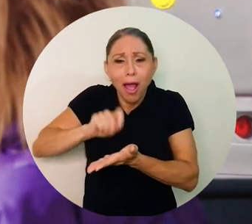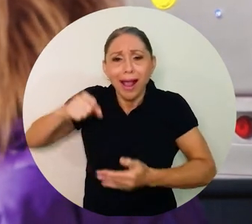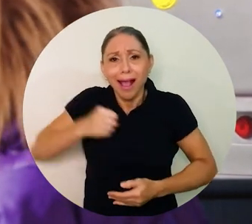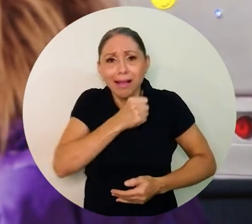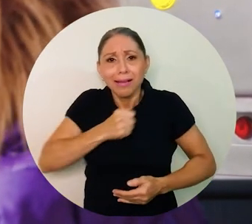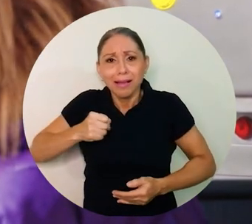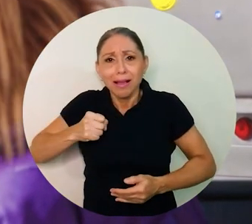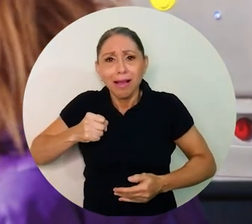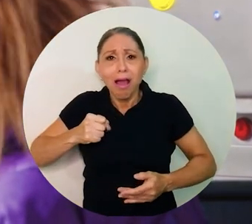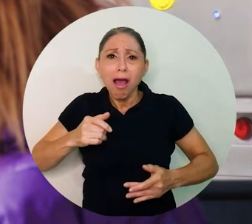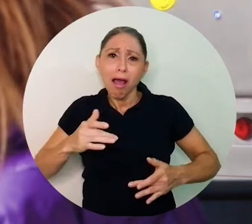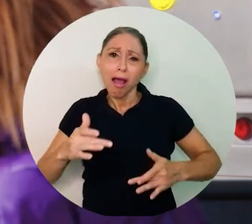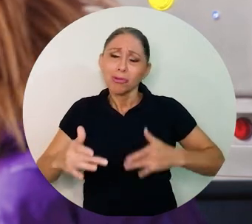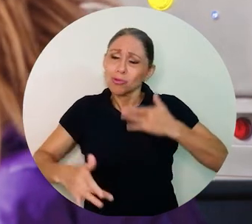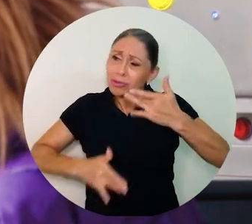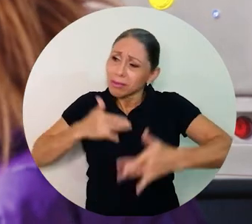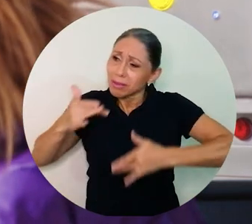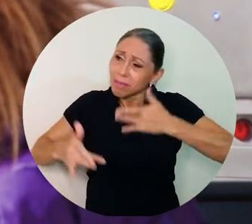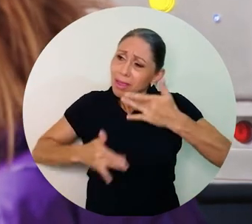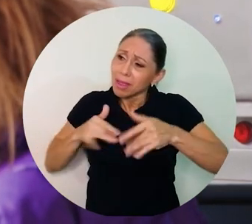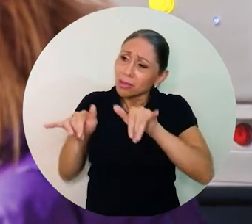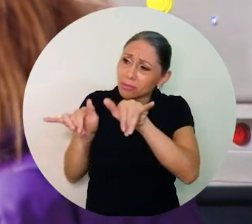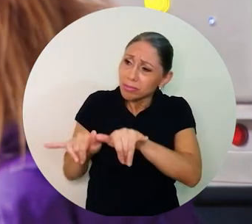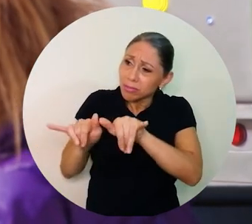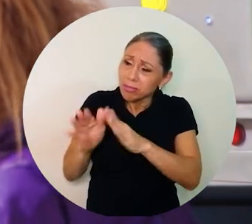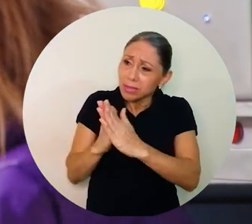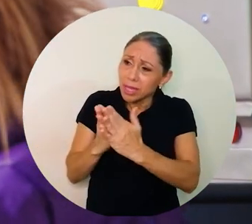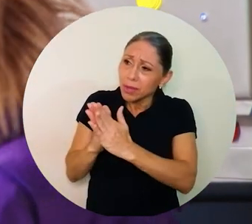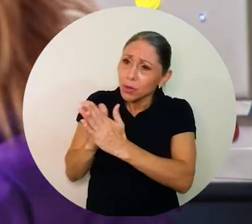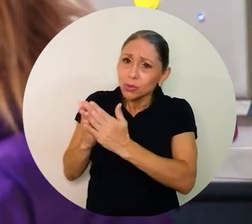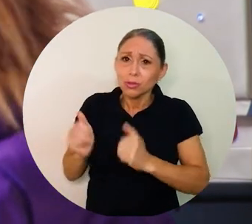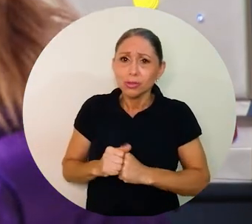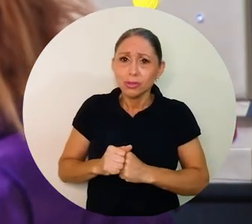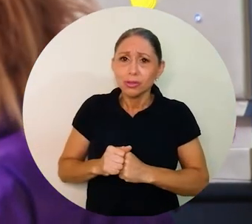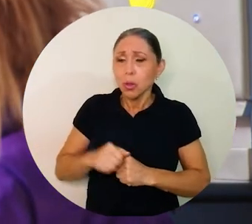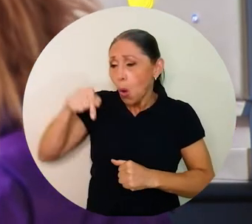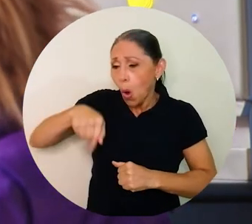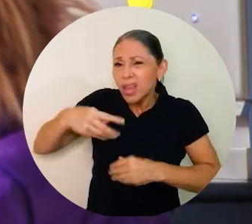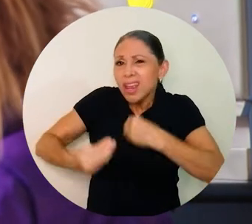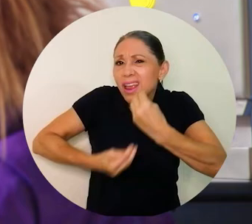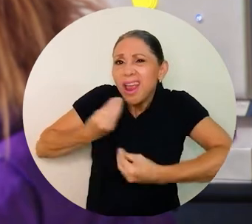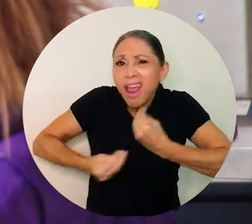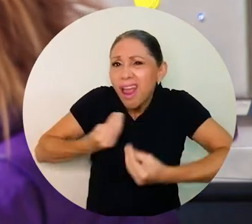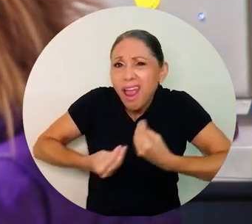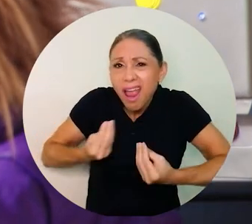Tus sentimientos están en estos libros. ¿Qué es lo de hoy? ¡Ay!